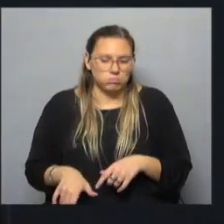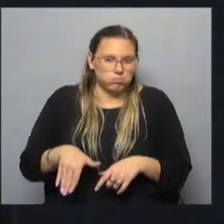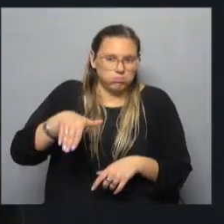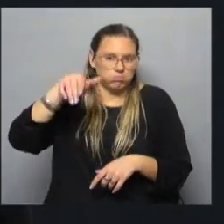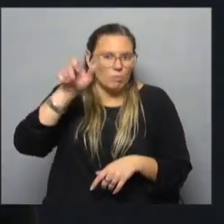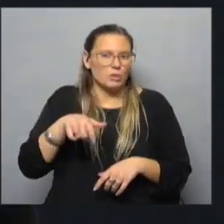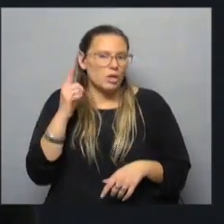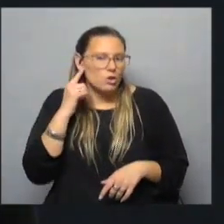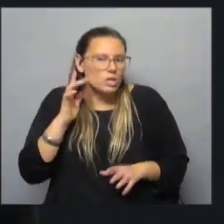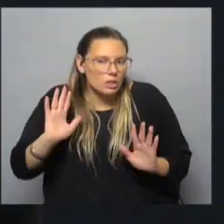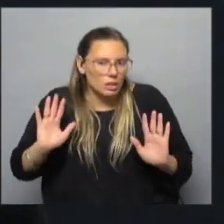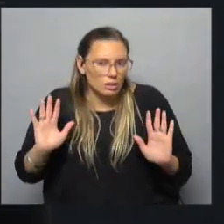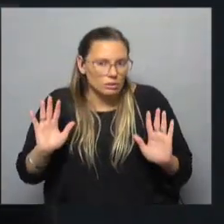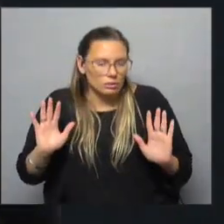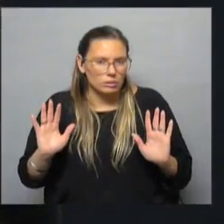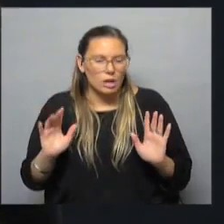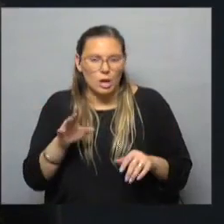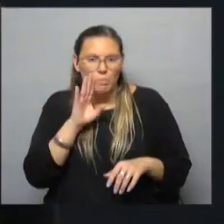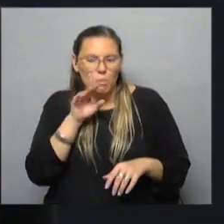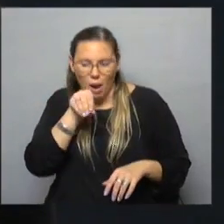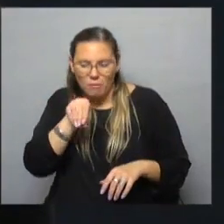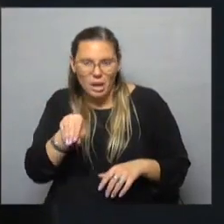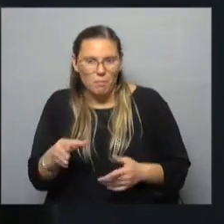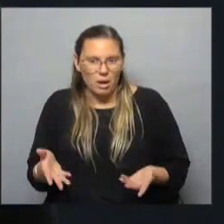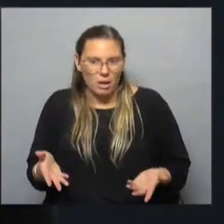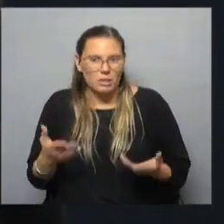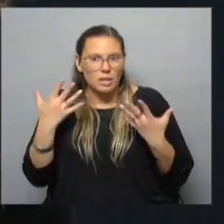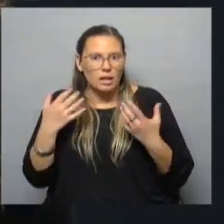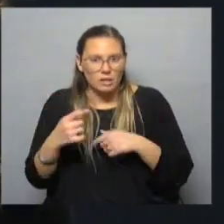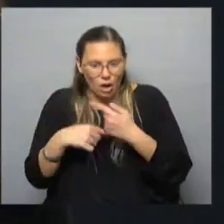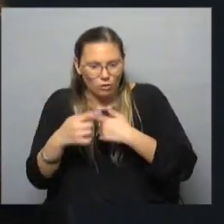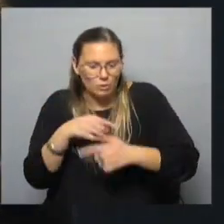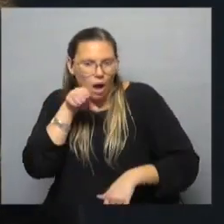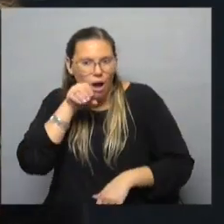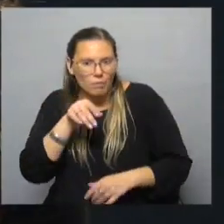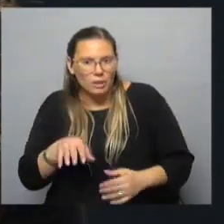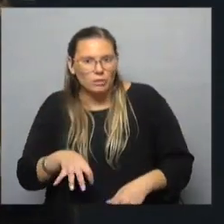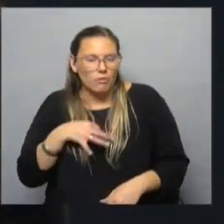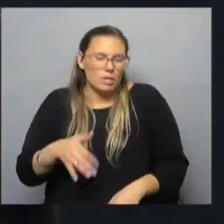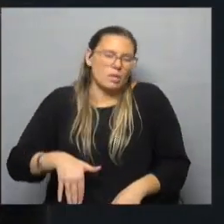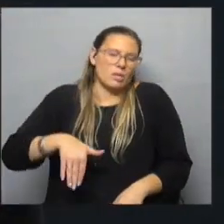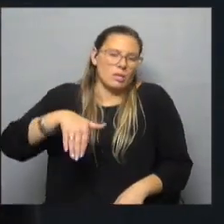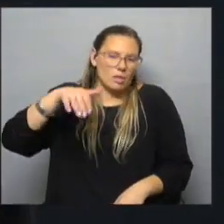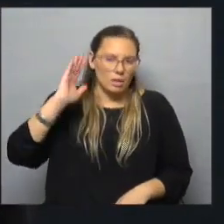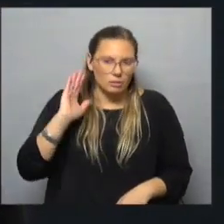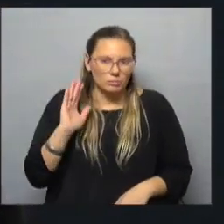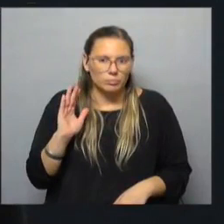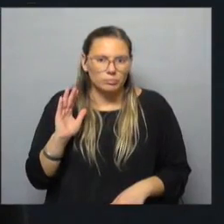oyente. Y mi mamá me hablaba. Ella pretendía seguirme hablando toda la vida.